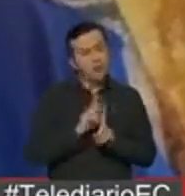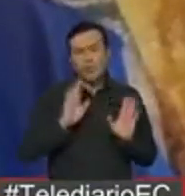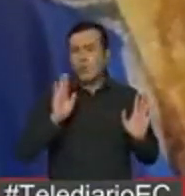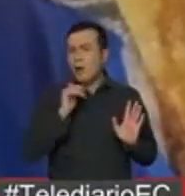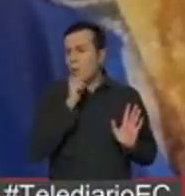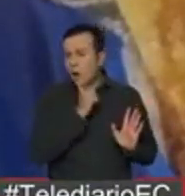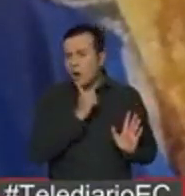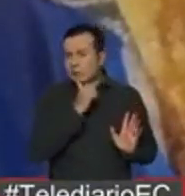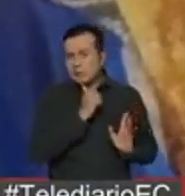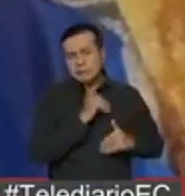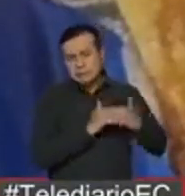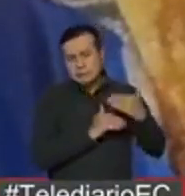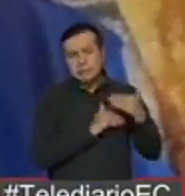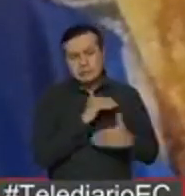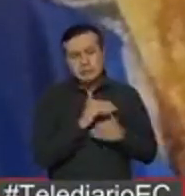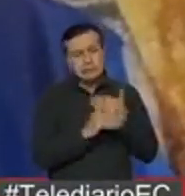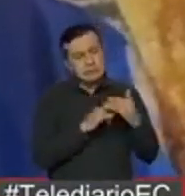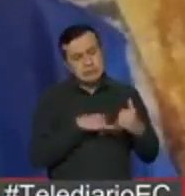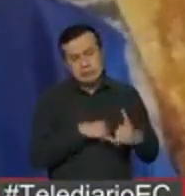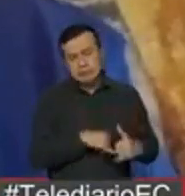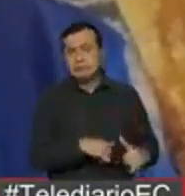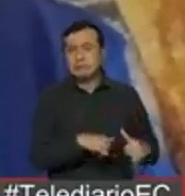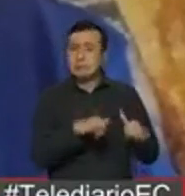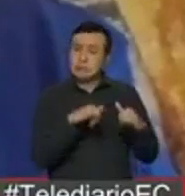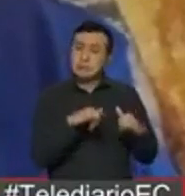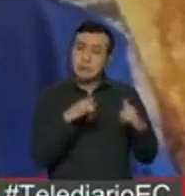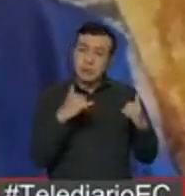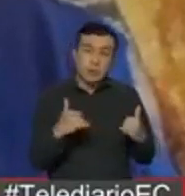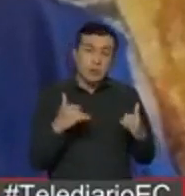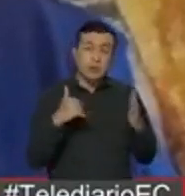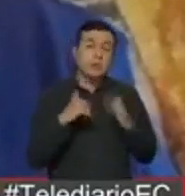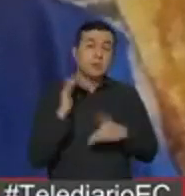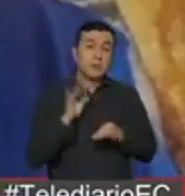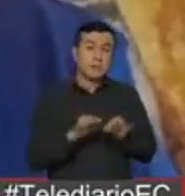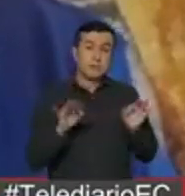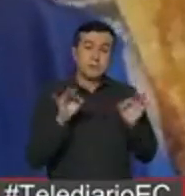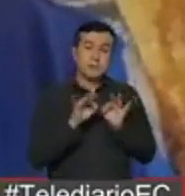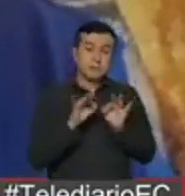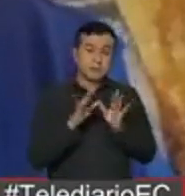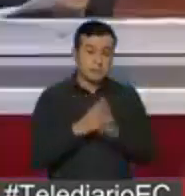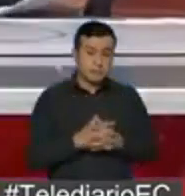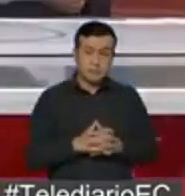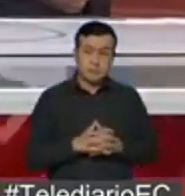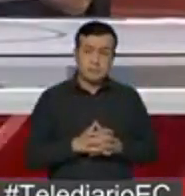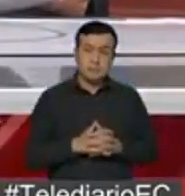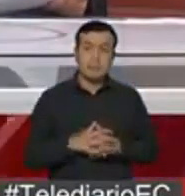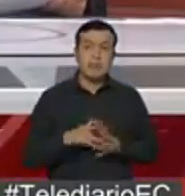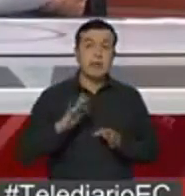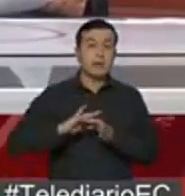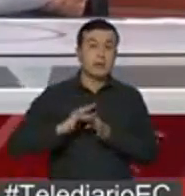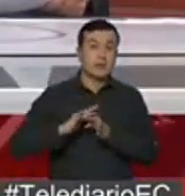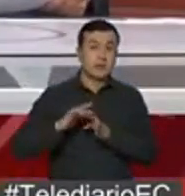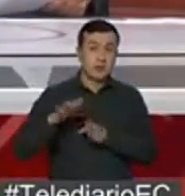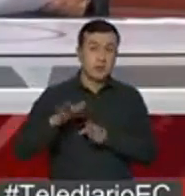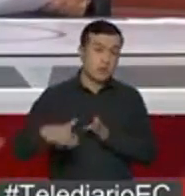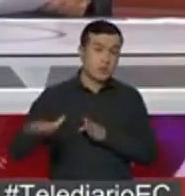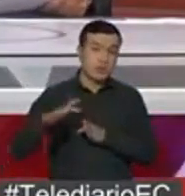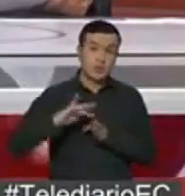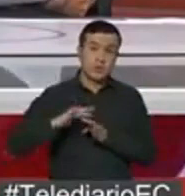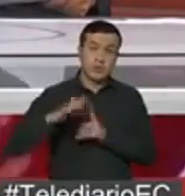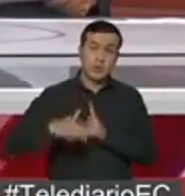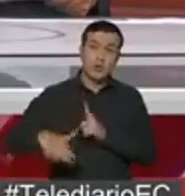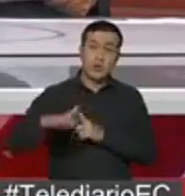tenemos que de moda en esta industria. Bueno, asumir el riesgo frente a las situaciones